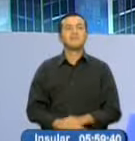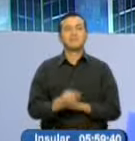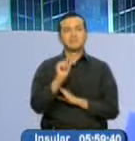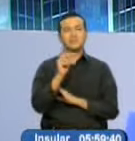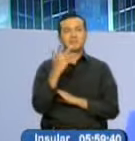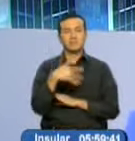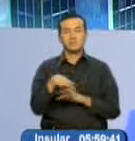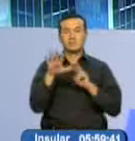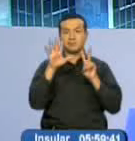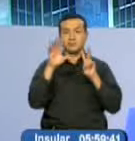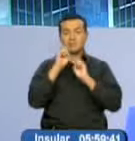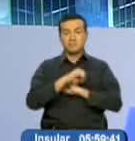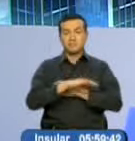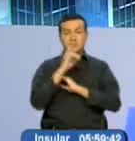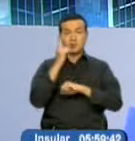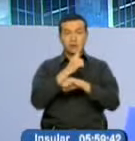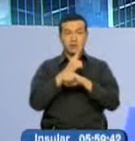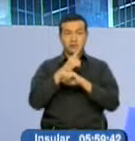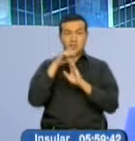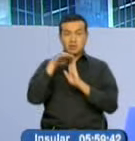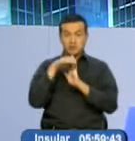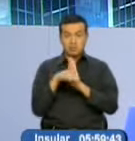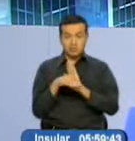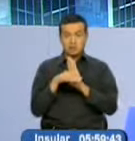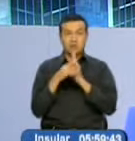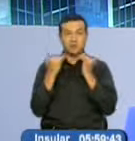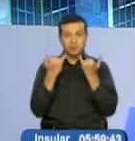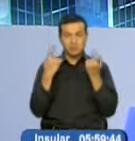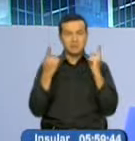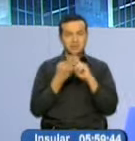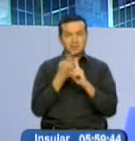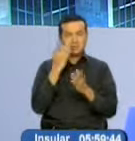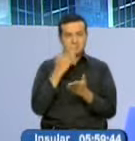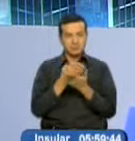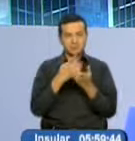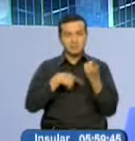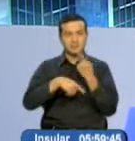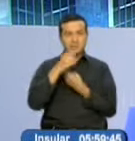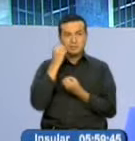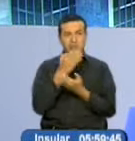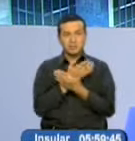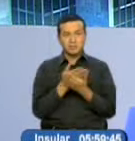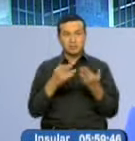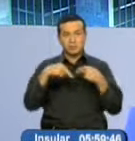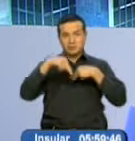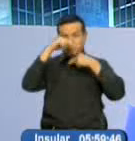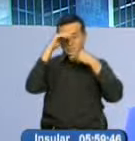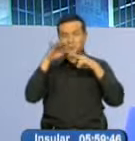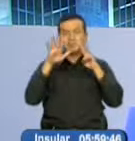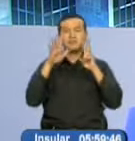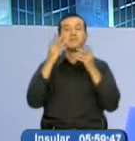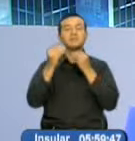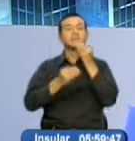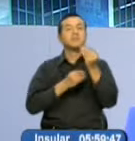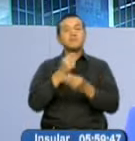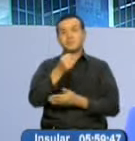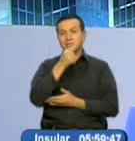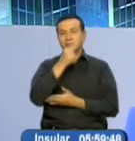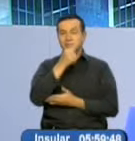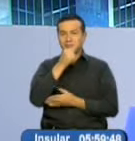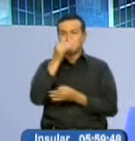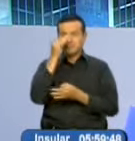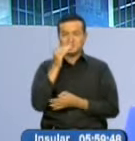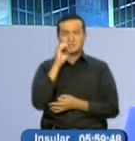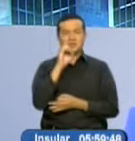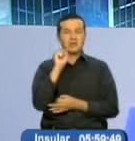segundos para las 7 de la mañana, una hora menos en territorio insular y hacemos nuestra primera pausa. Pero al volver aquí en Noticias 7, construimos pensamiento crítico de la mano